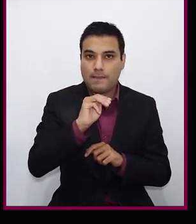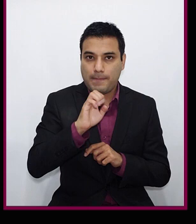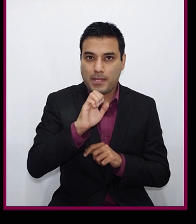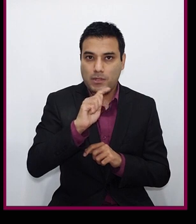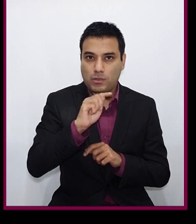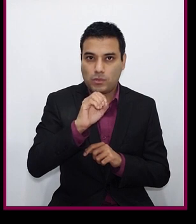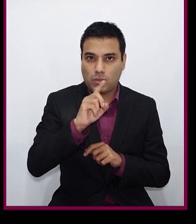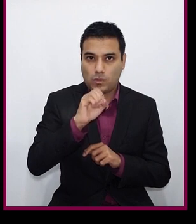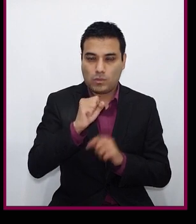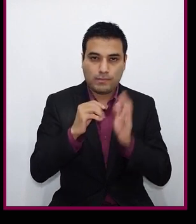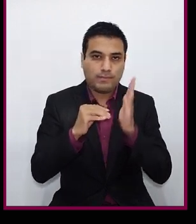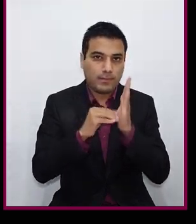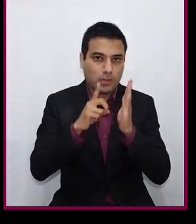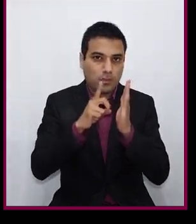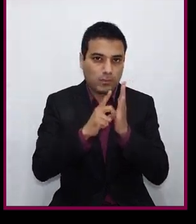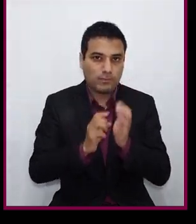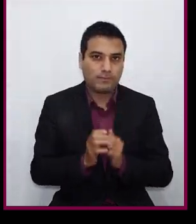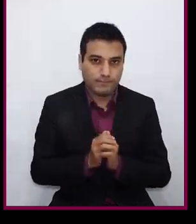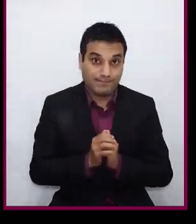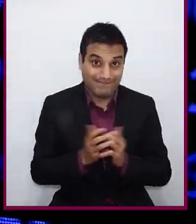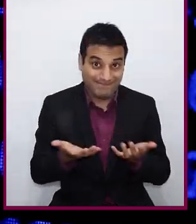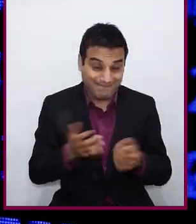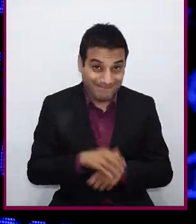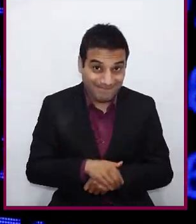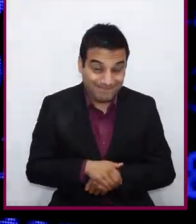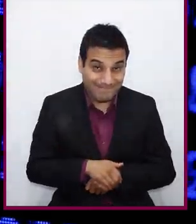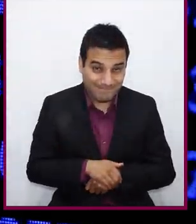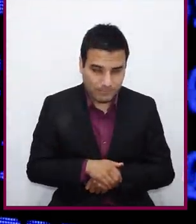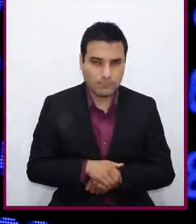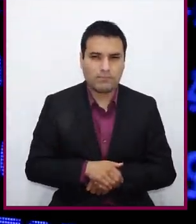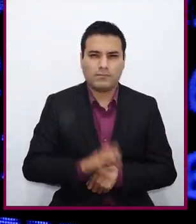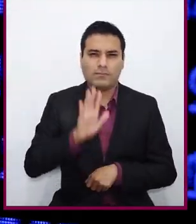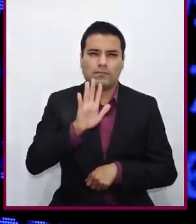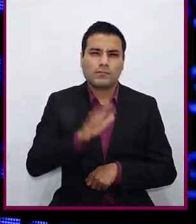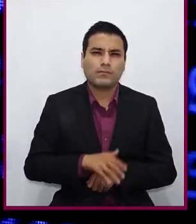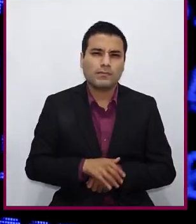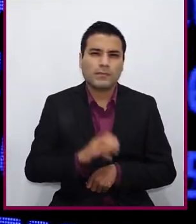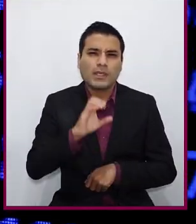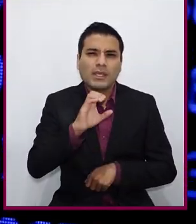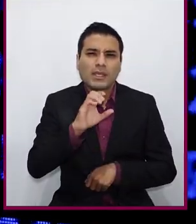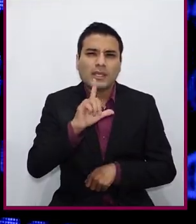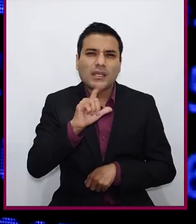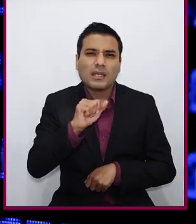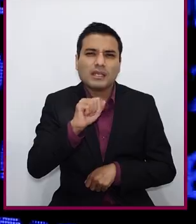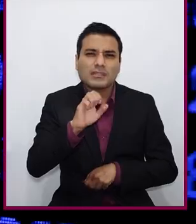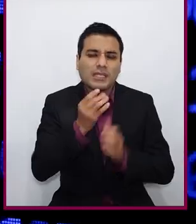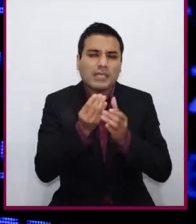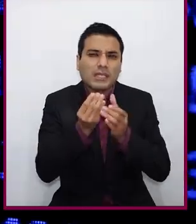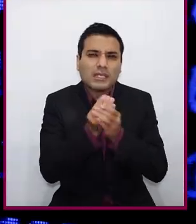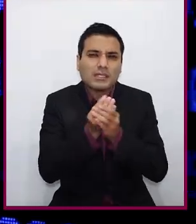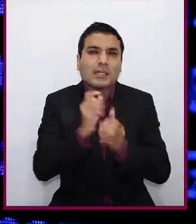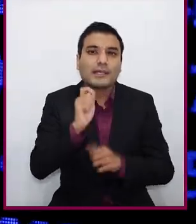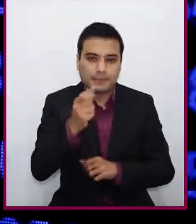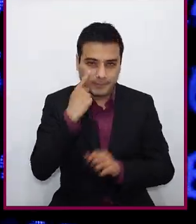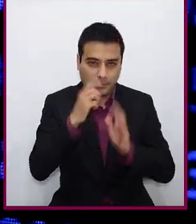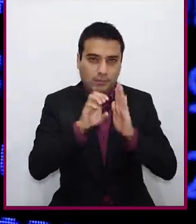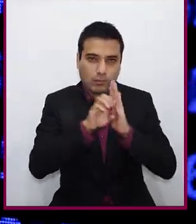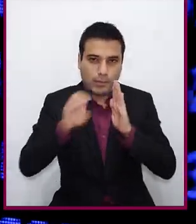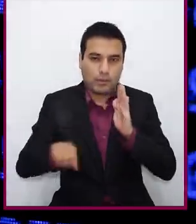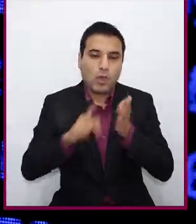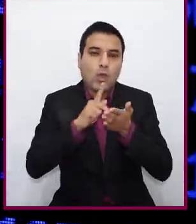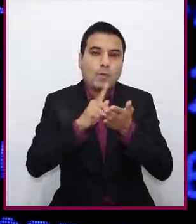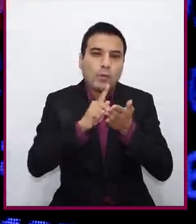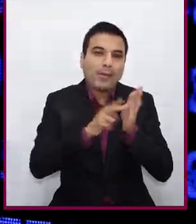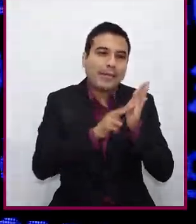ok esos son objetos pero que es una clase si tomamos dos plumas una negra y